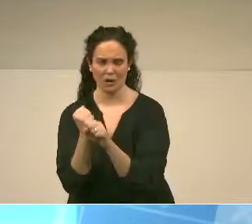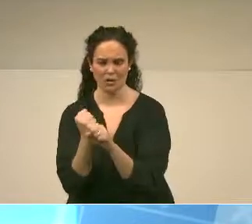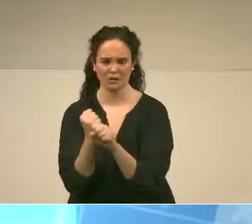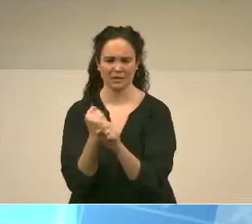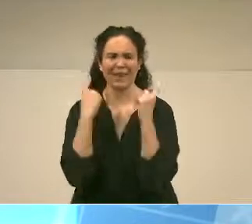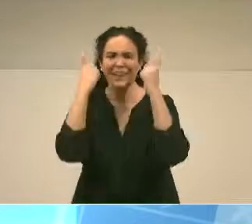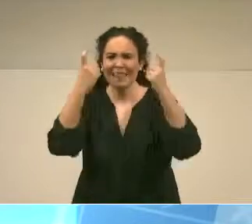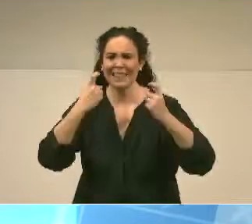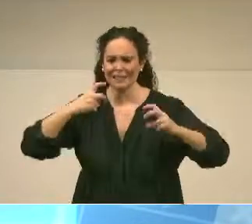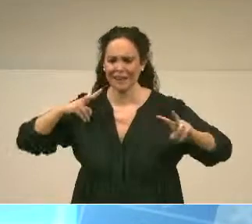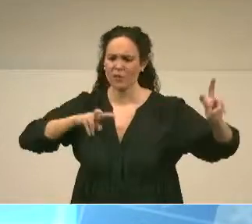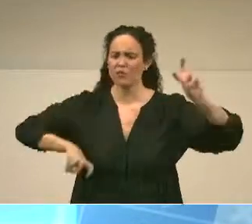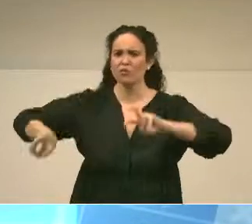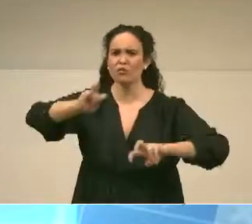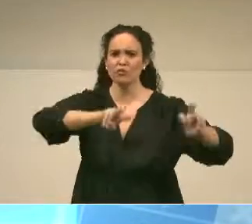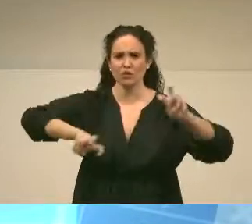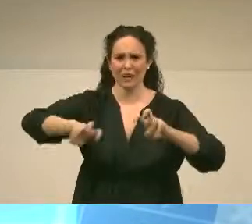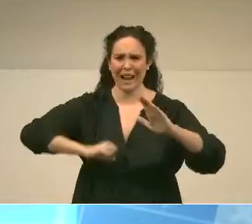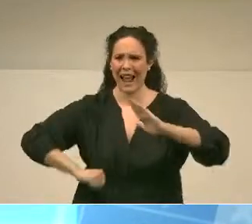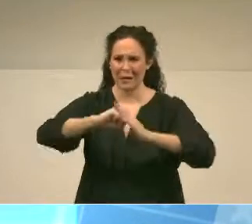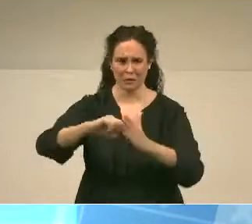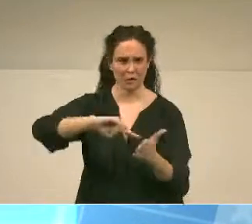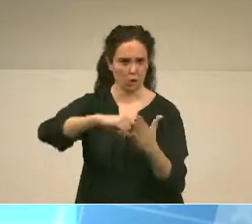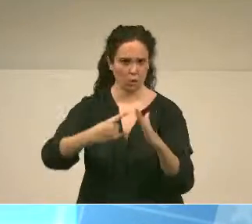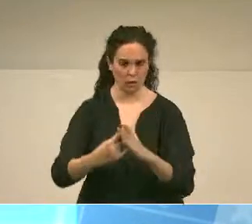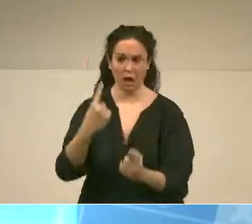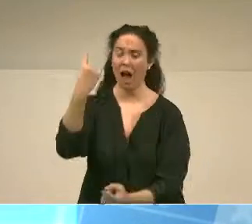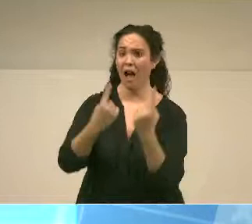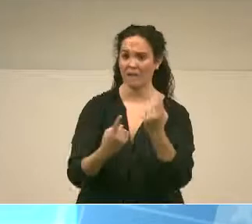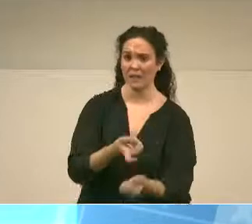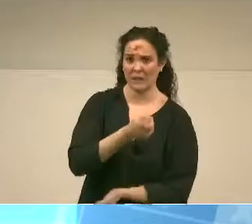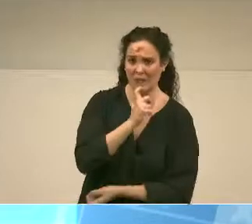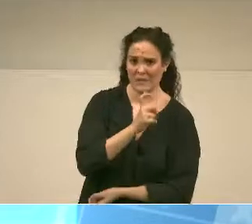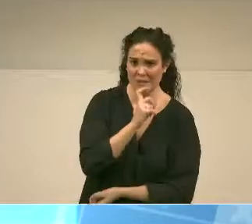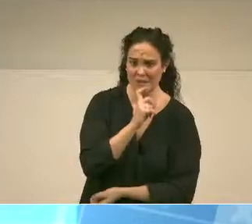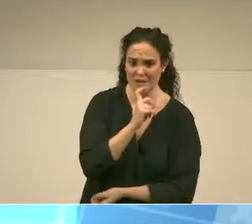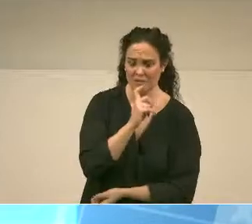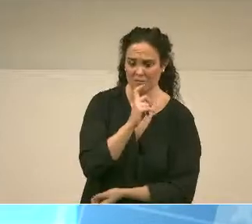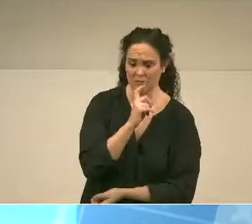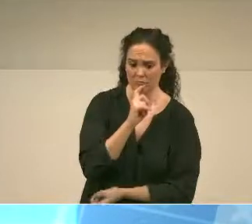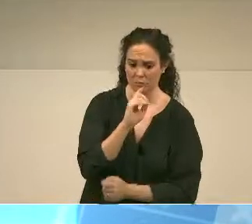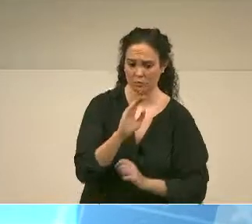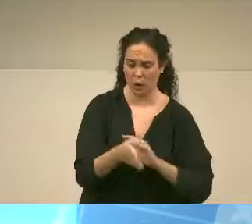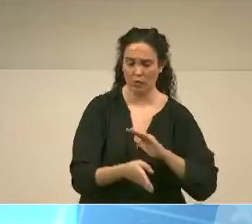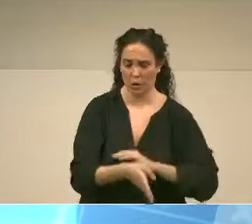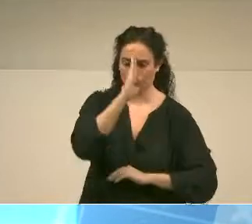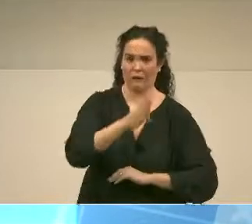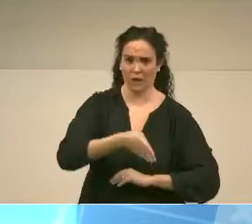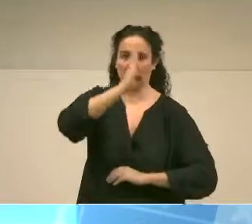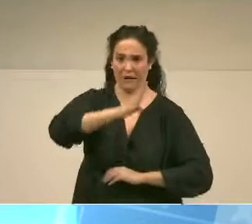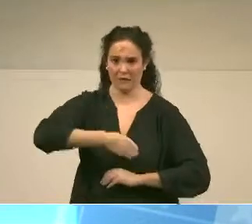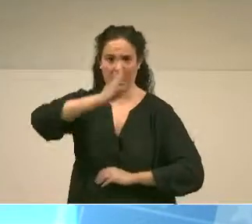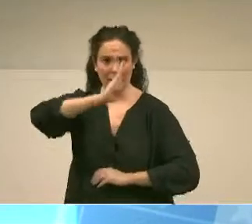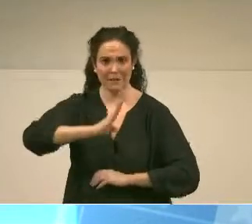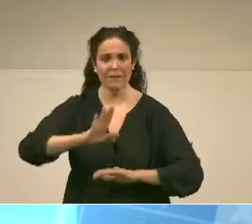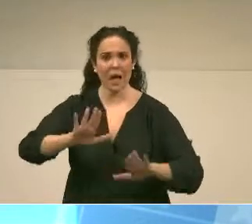caminos posibles, todos y cada uno de ellos. Y algunos son complicados, pero entre que uno pueda,